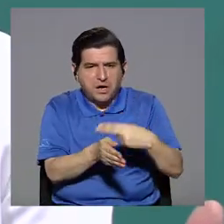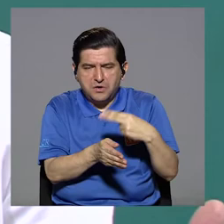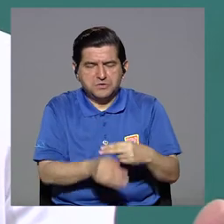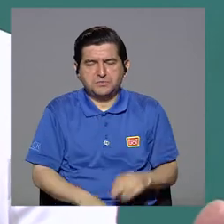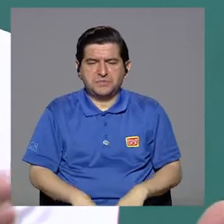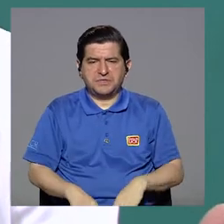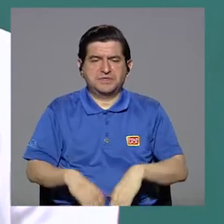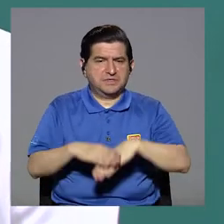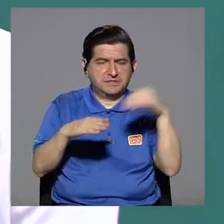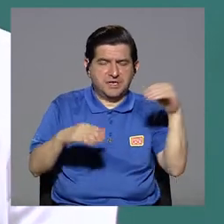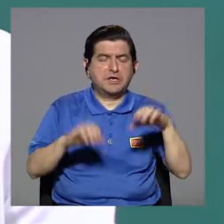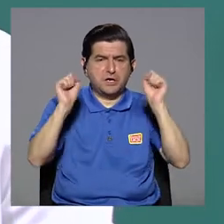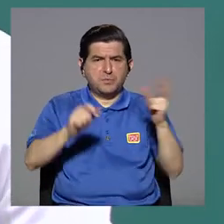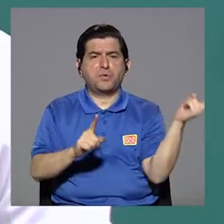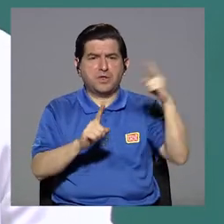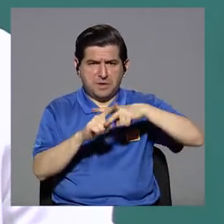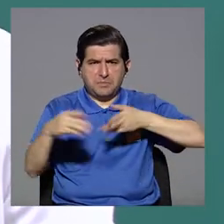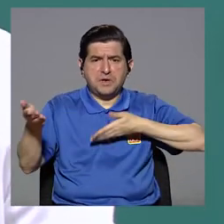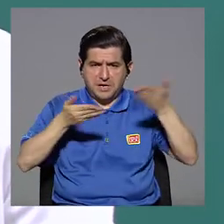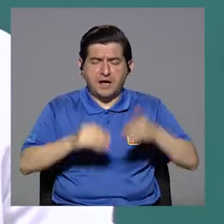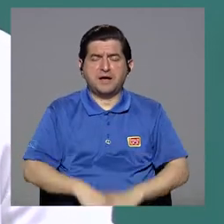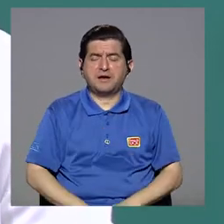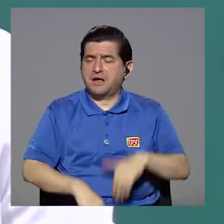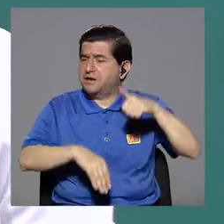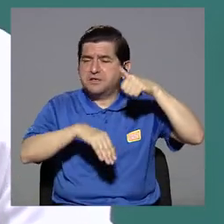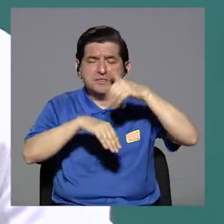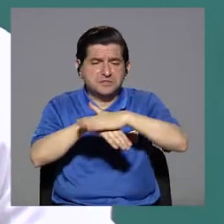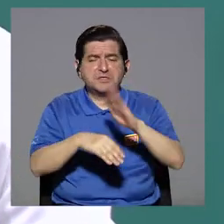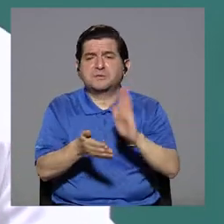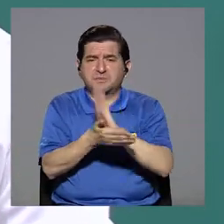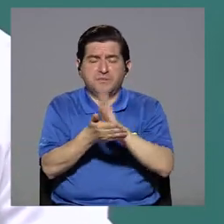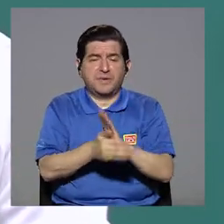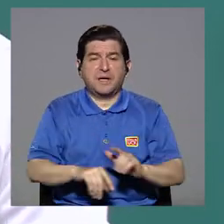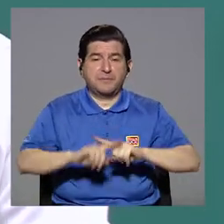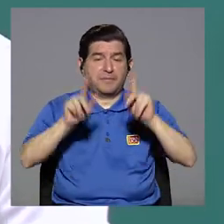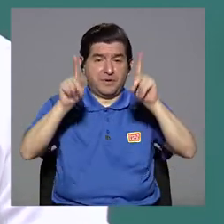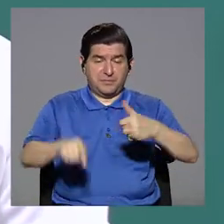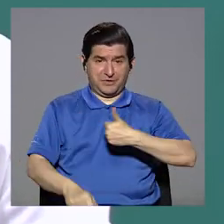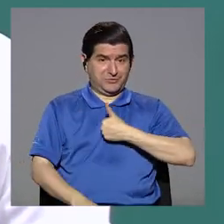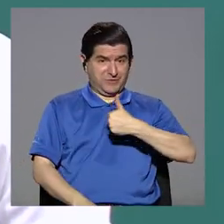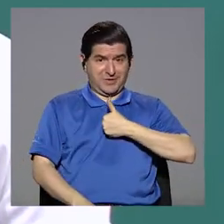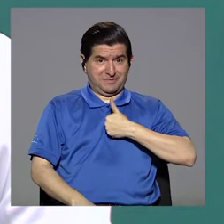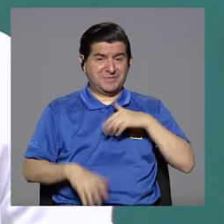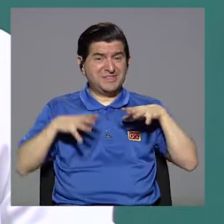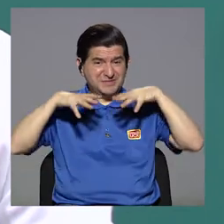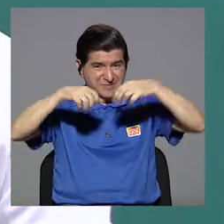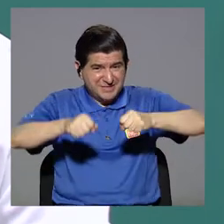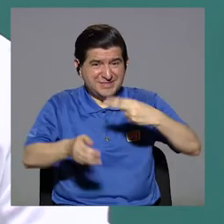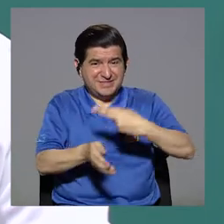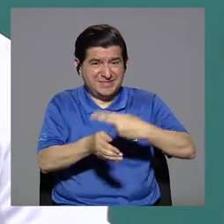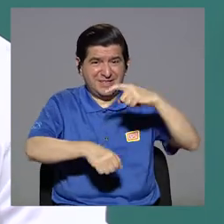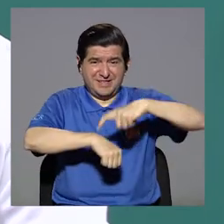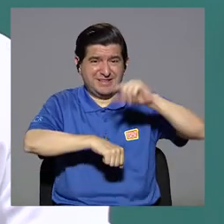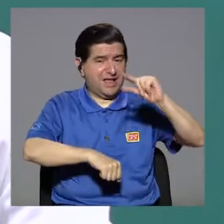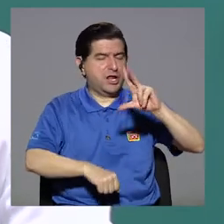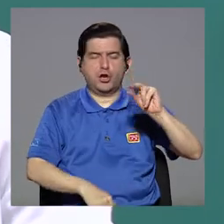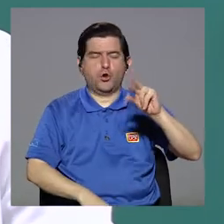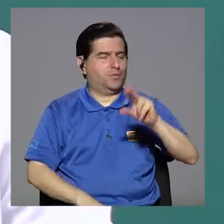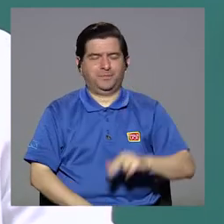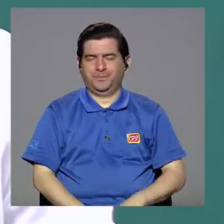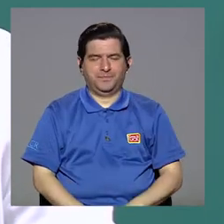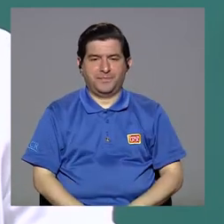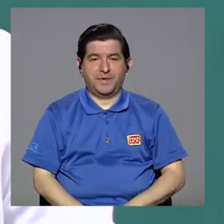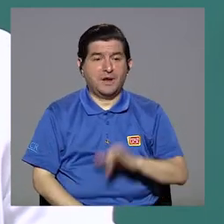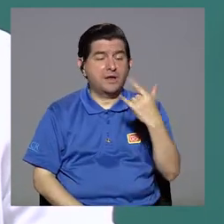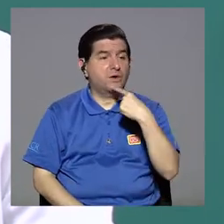hospitalizado que se pueda aplicar el tratamiento en el servicio he referido si el paciente no puede llegar por sus propios medios sacar una cita y